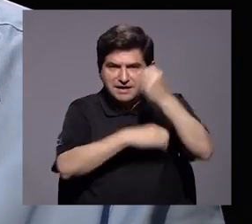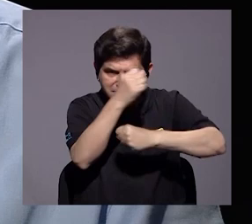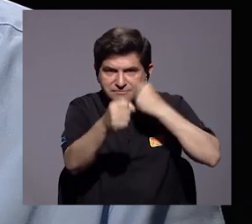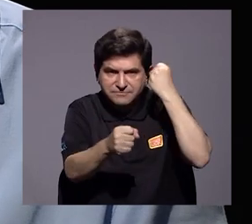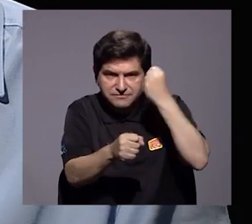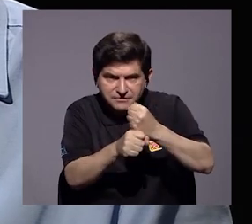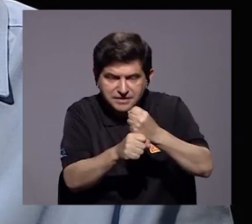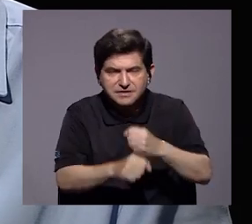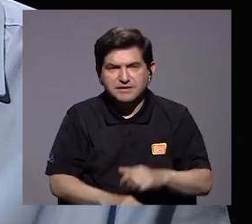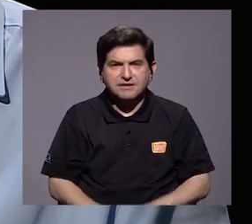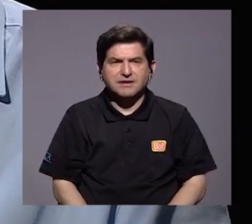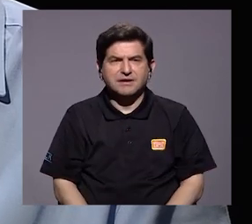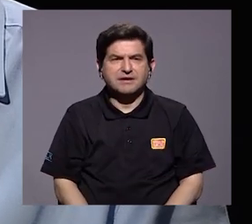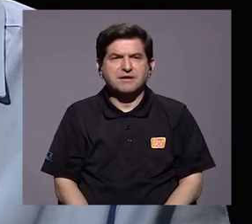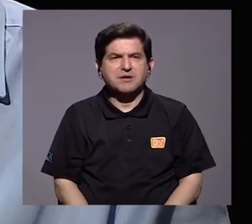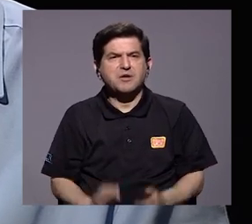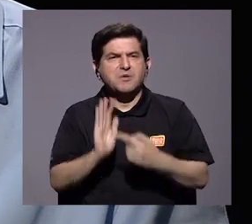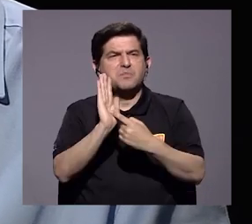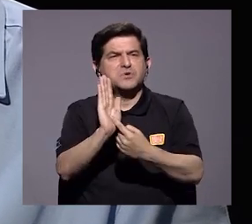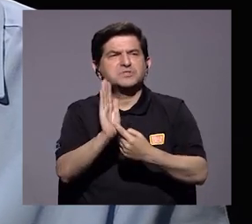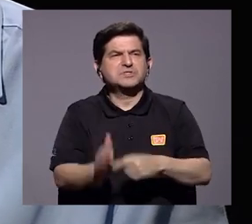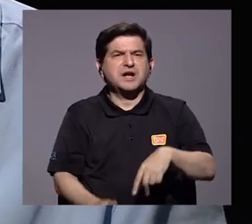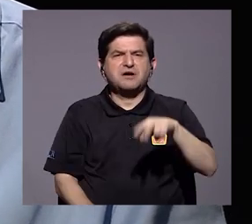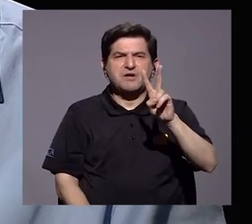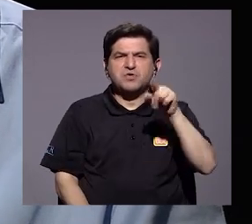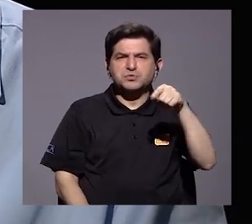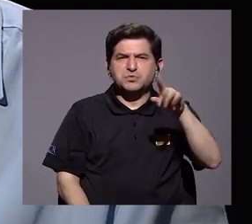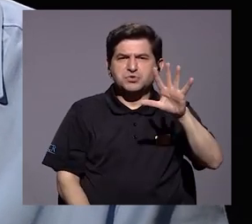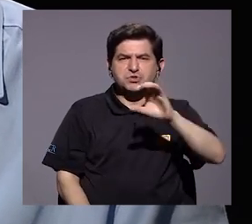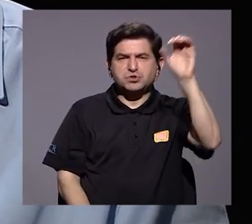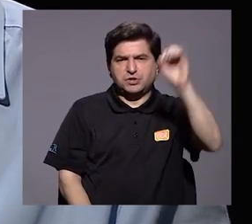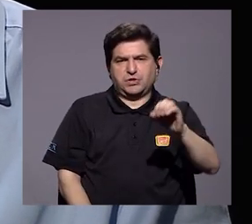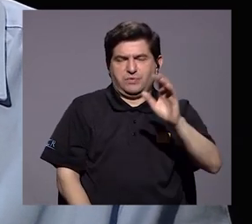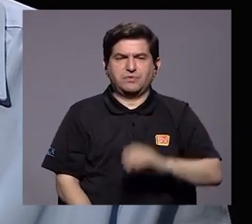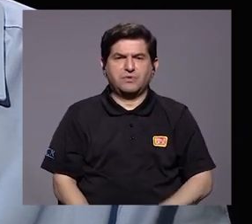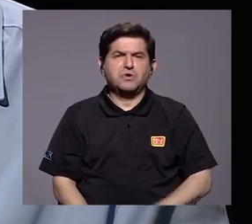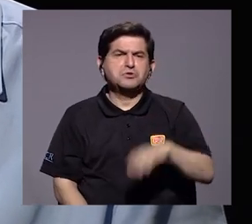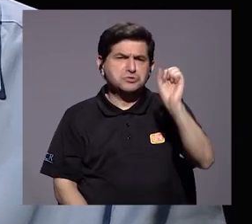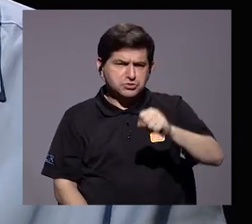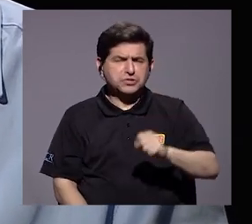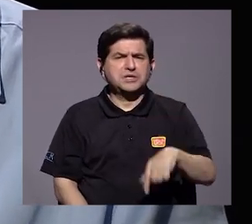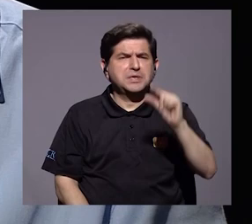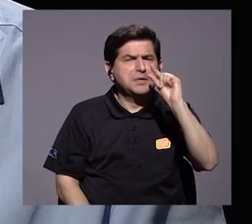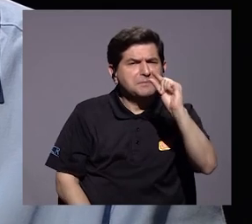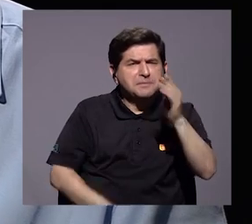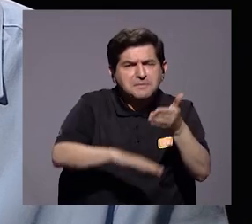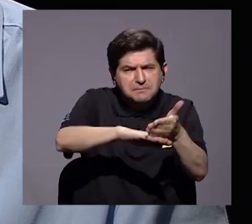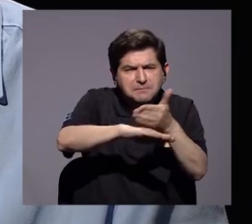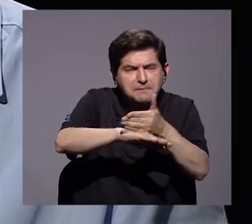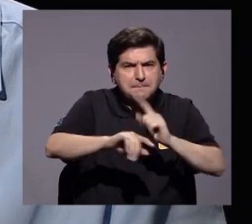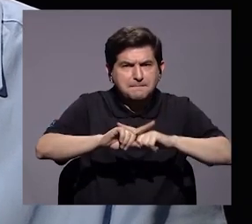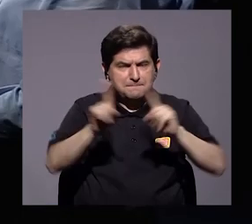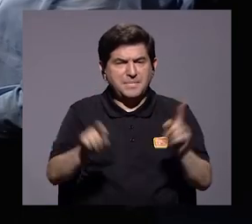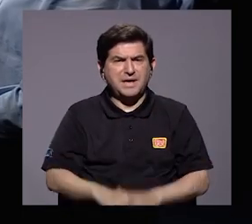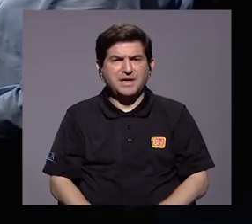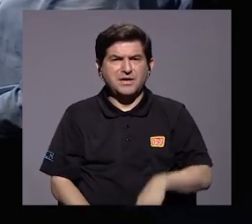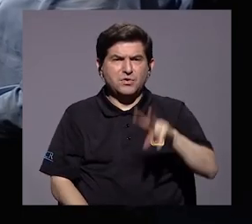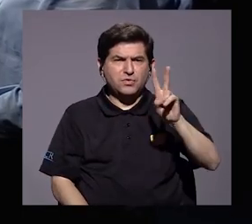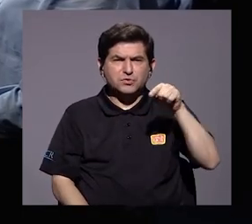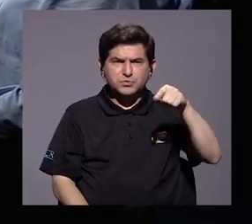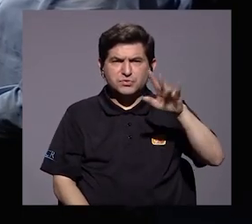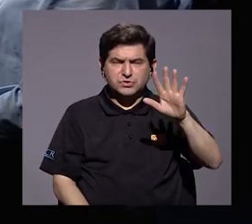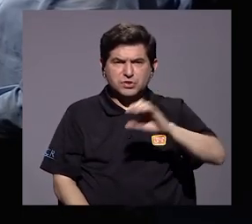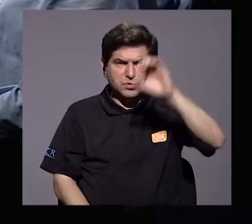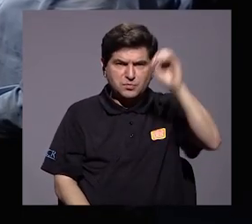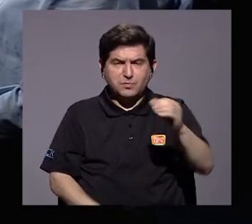para final de año estaba indicando alrededor de un dos y medio por ciento entonces si hay una pequeña recuperación pero un dos